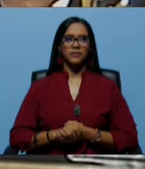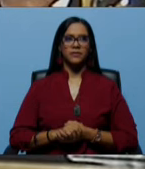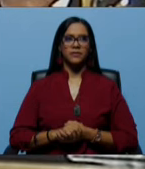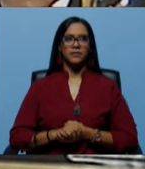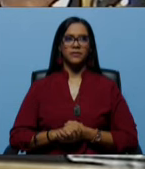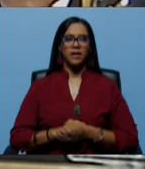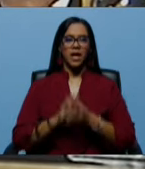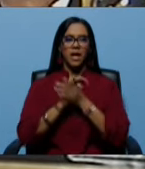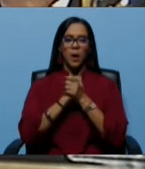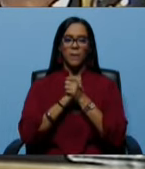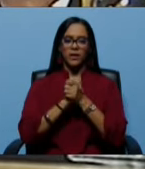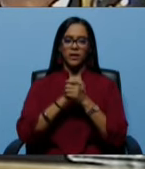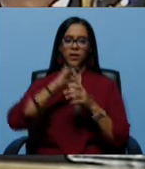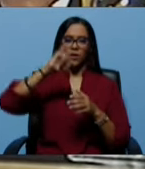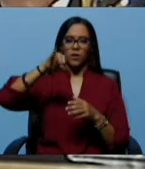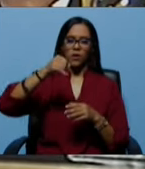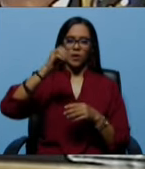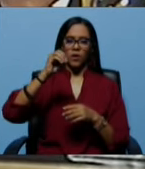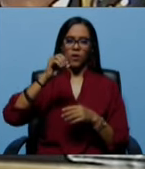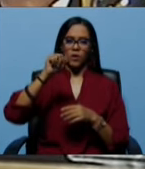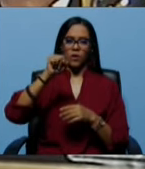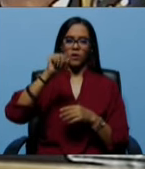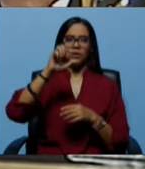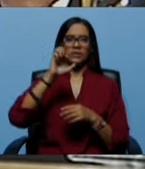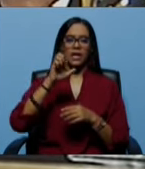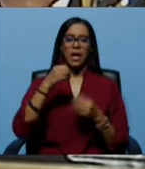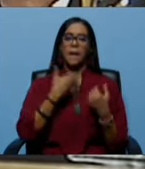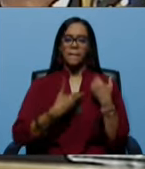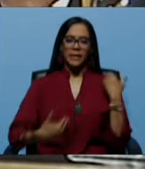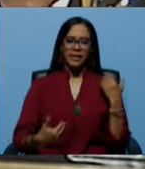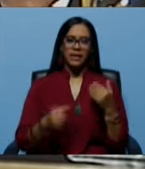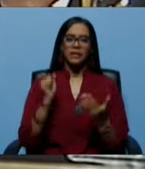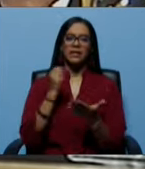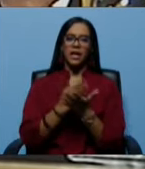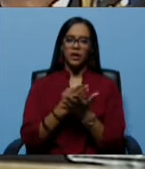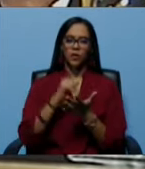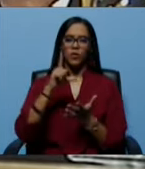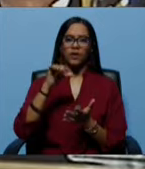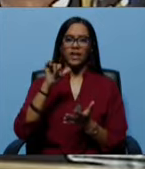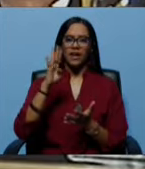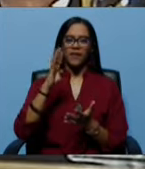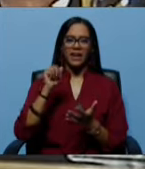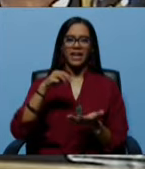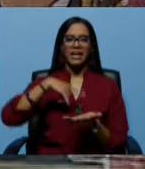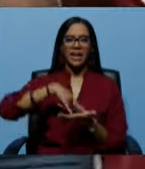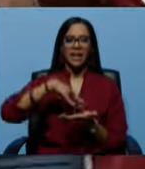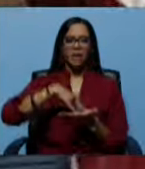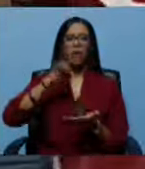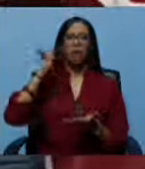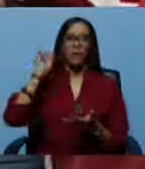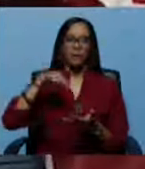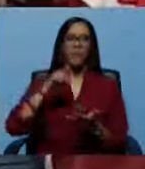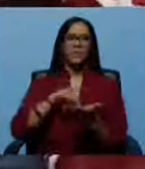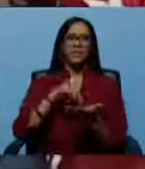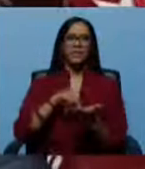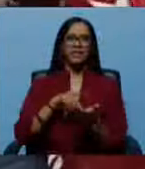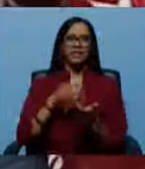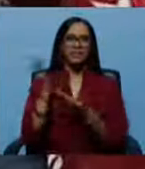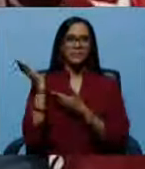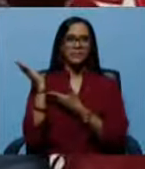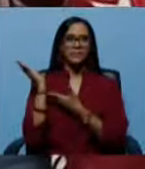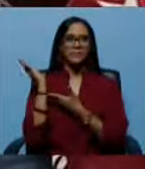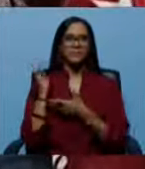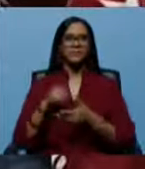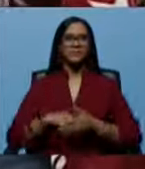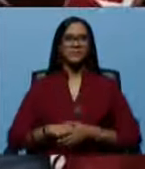El compañero José Gregorio Readi, presidente del Club Libanés del Estado Carabobo, presente también.